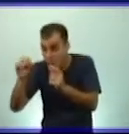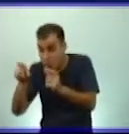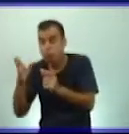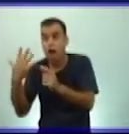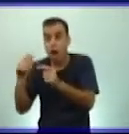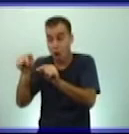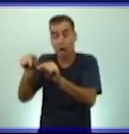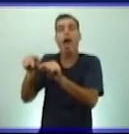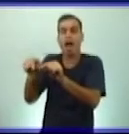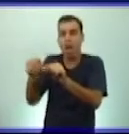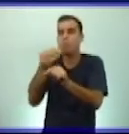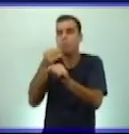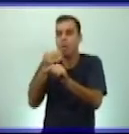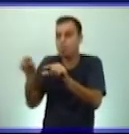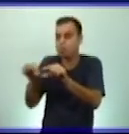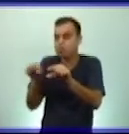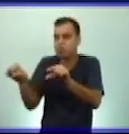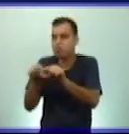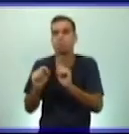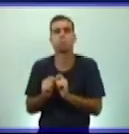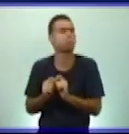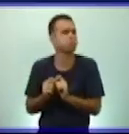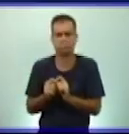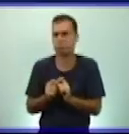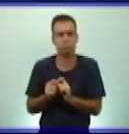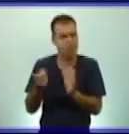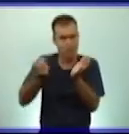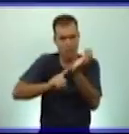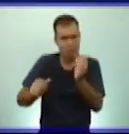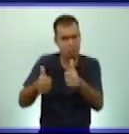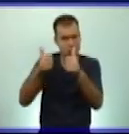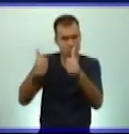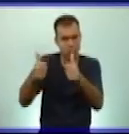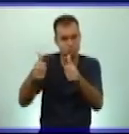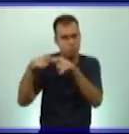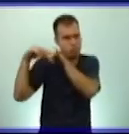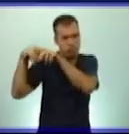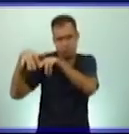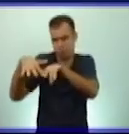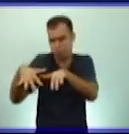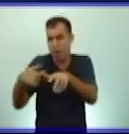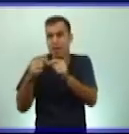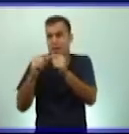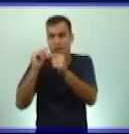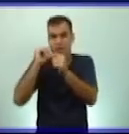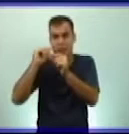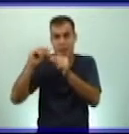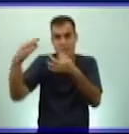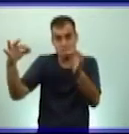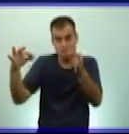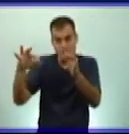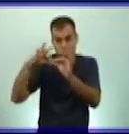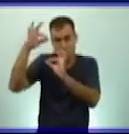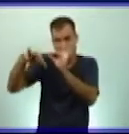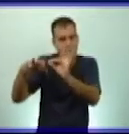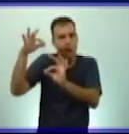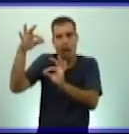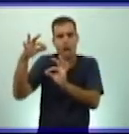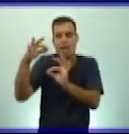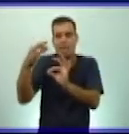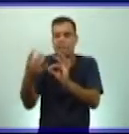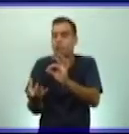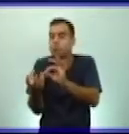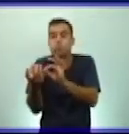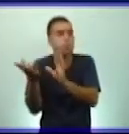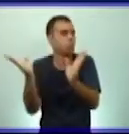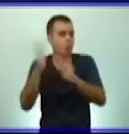este caso se transmite toda la energía a todos los cuerpos, es decir, tanto al papel como al cilindro de metal, y no combustiona.